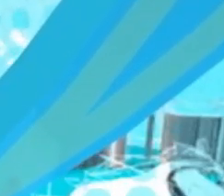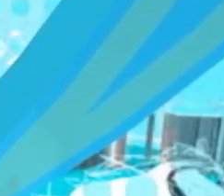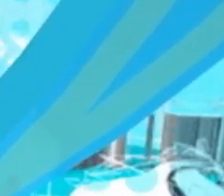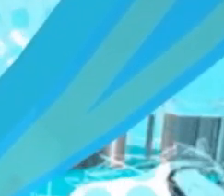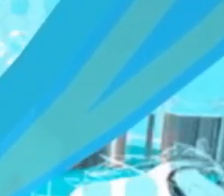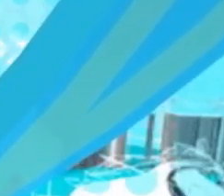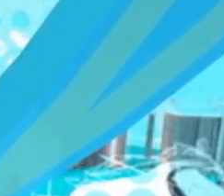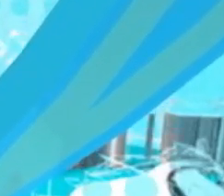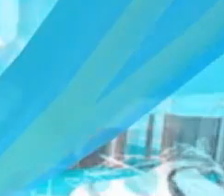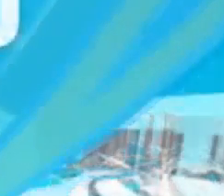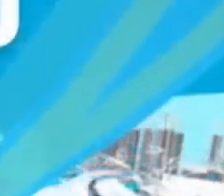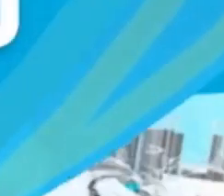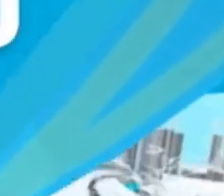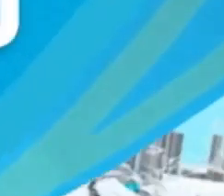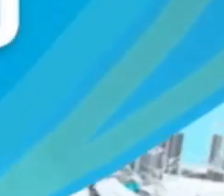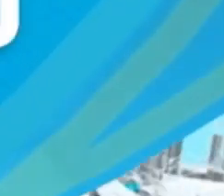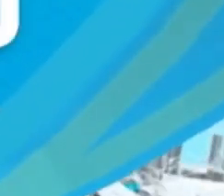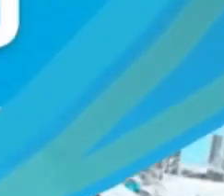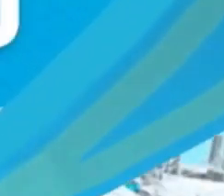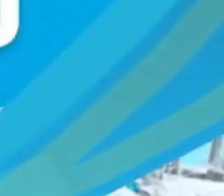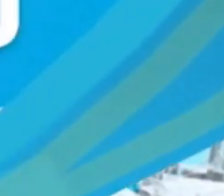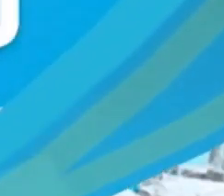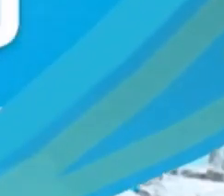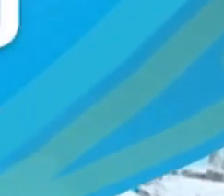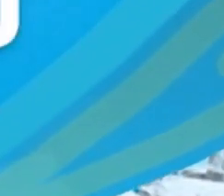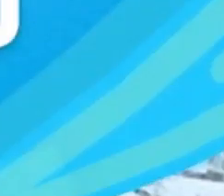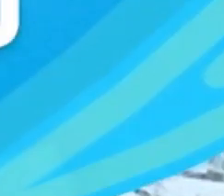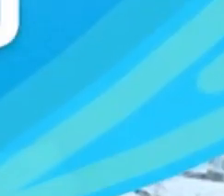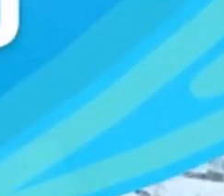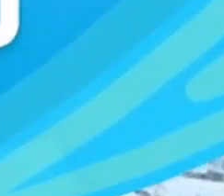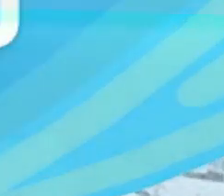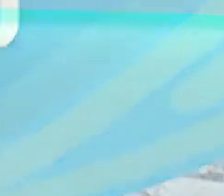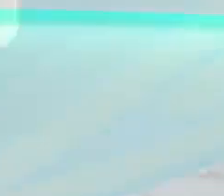Banco Popular presenta El Tipo de Cambio.